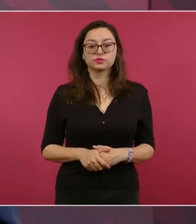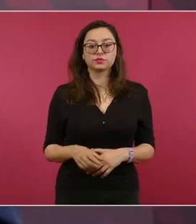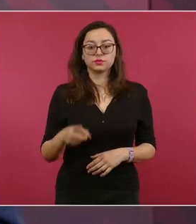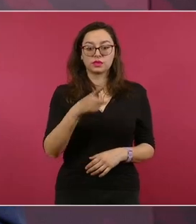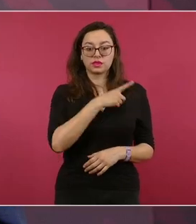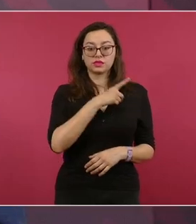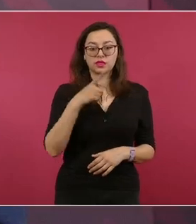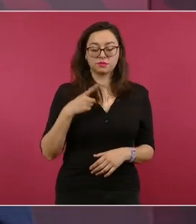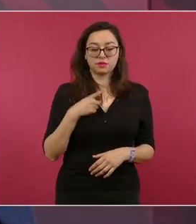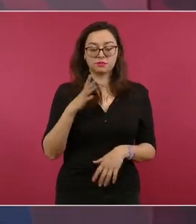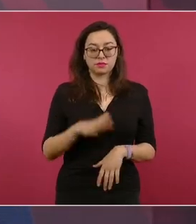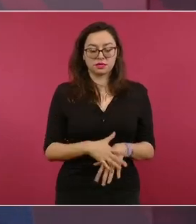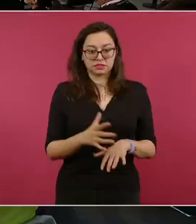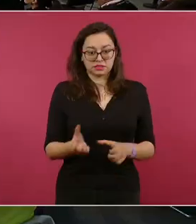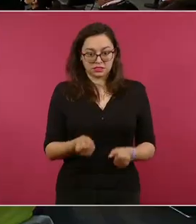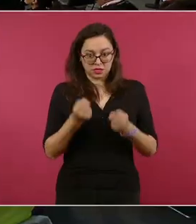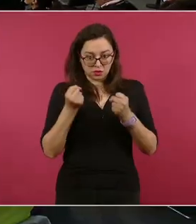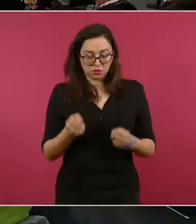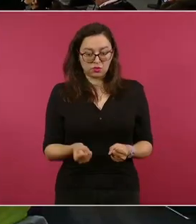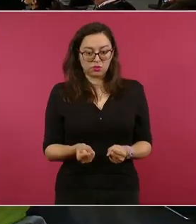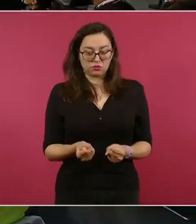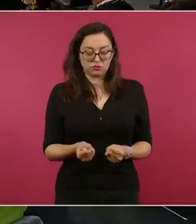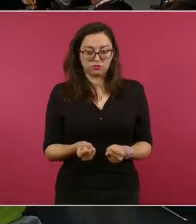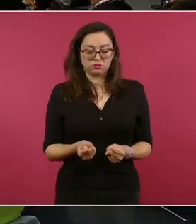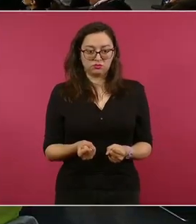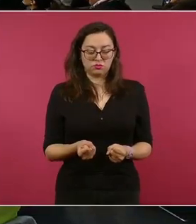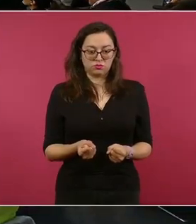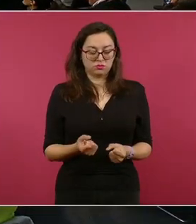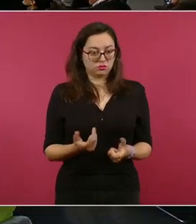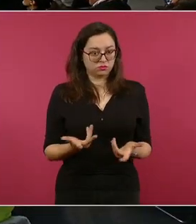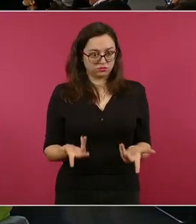garantizarse la inmunidad diplomática.